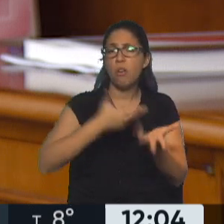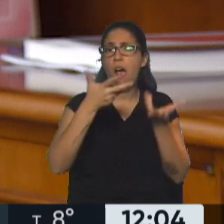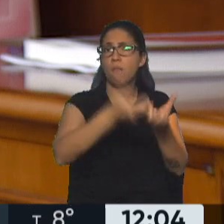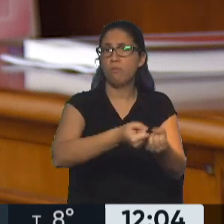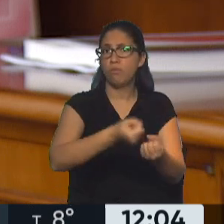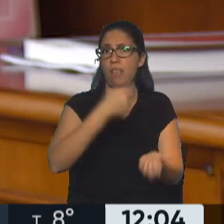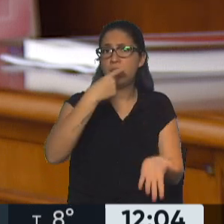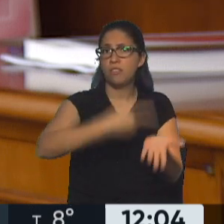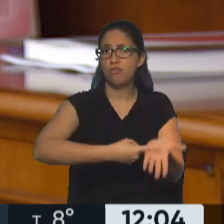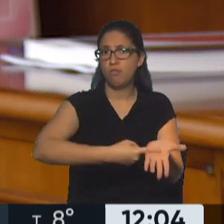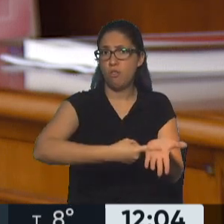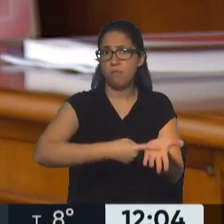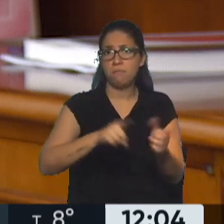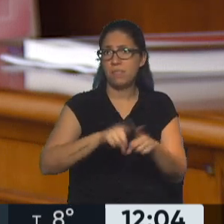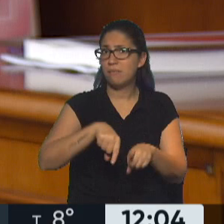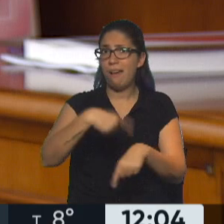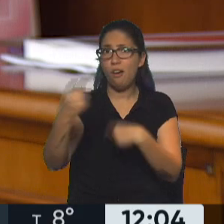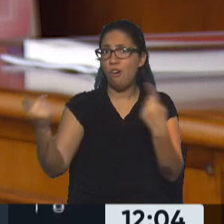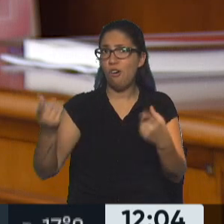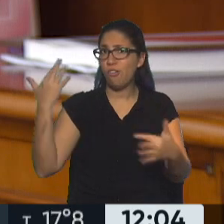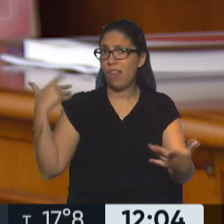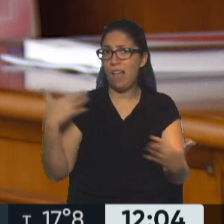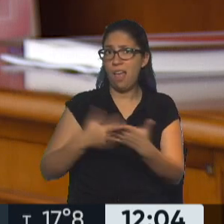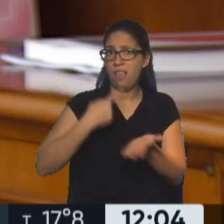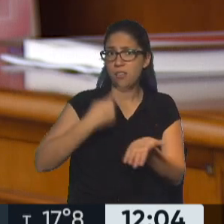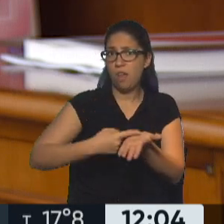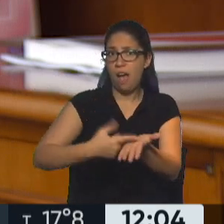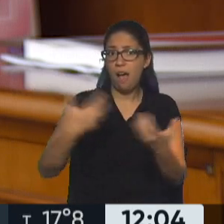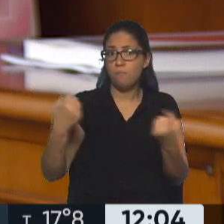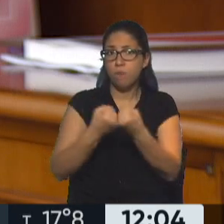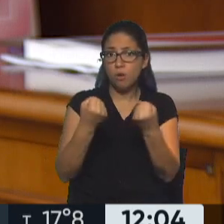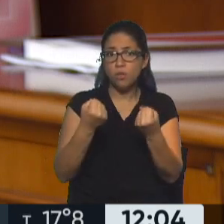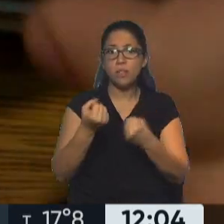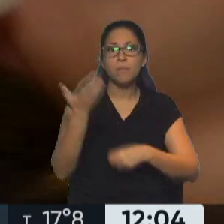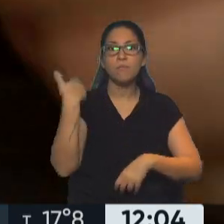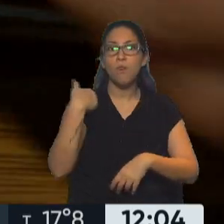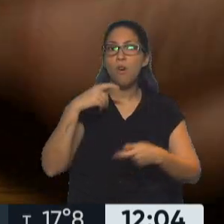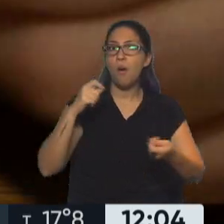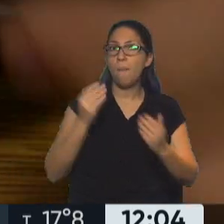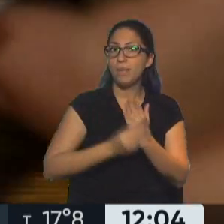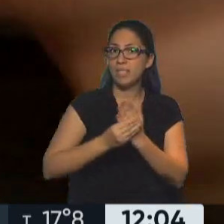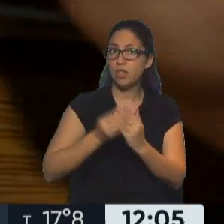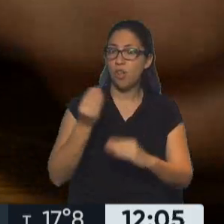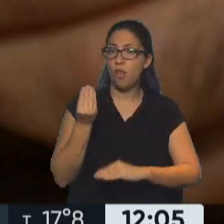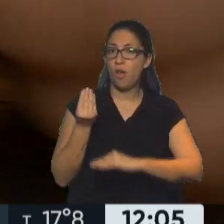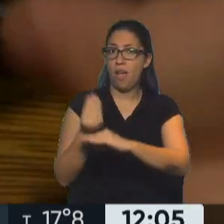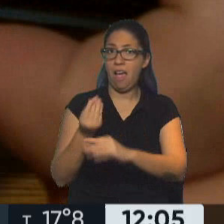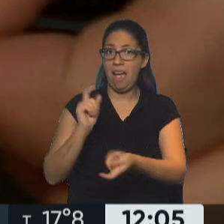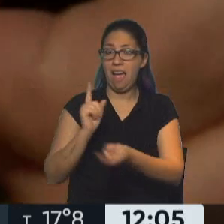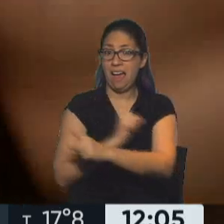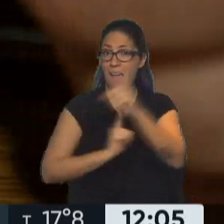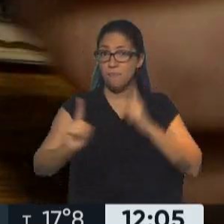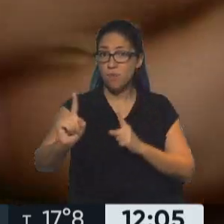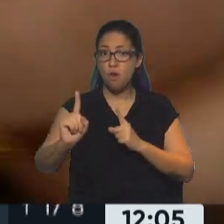esta medida, como todas las medidas que se vinieron tomando en el último tiempo. Yo te diría que desde que ocurrió el cambio de ministro en el Ministerio de Economía y ingresó la ministra Silvina